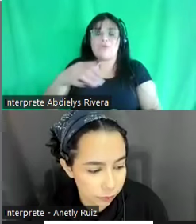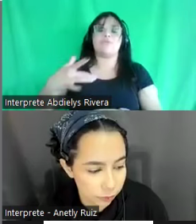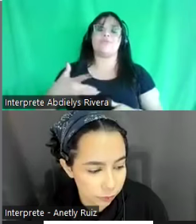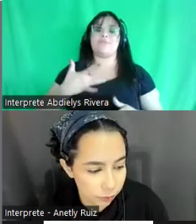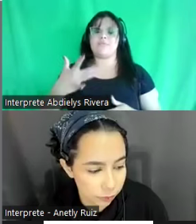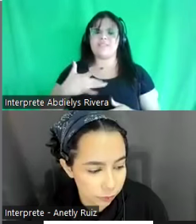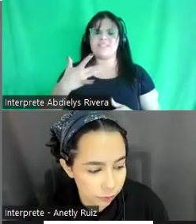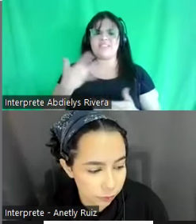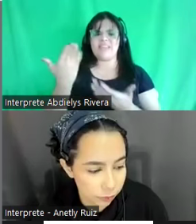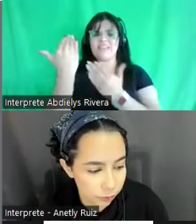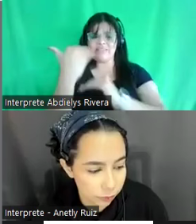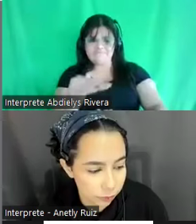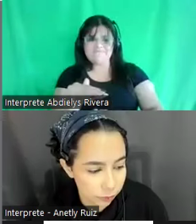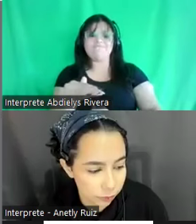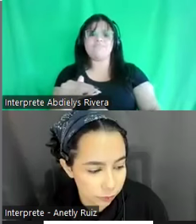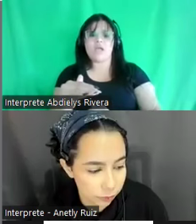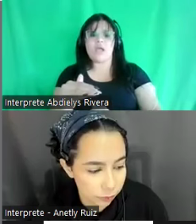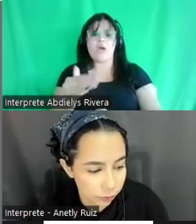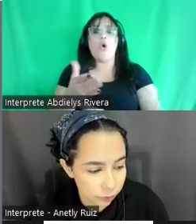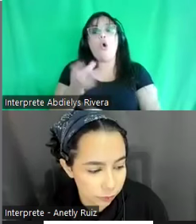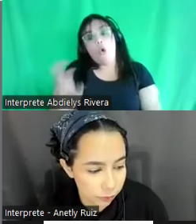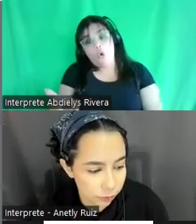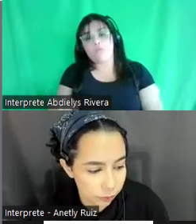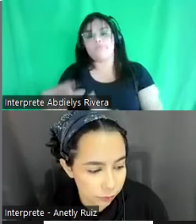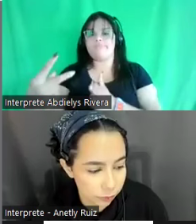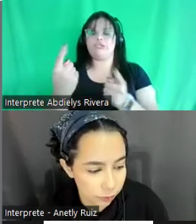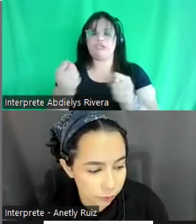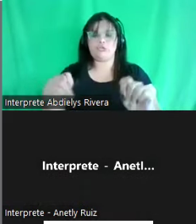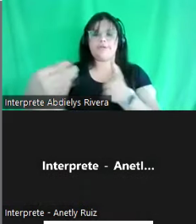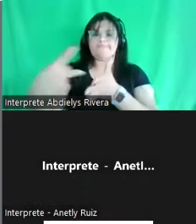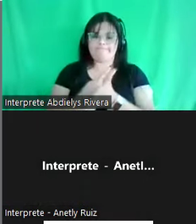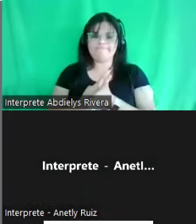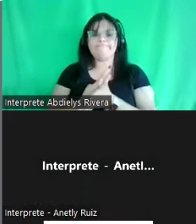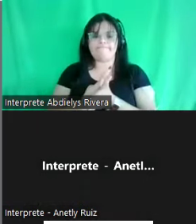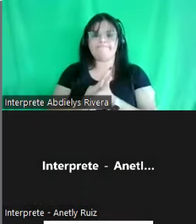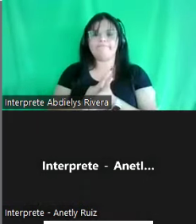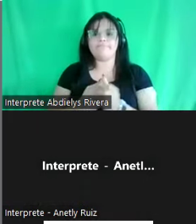o recuperarse o hasta atentar contra sus vidas, licenciada?